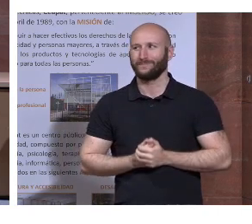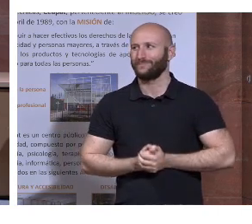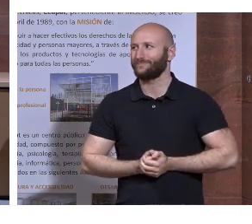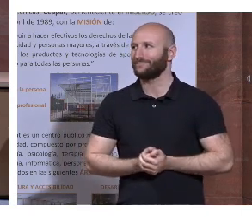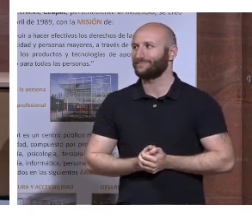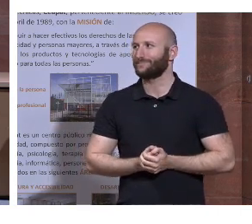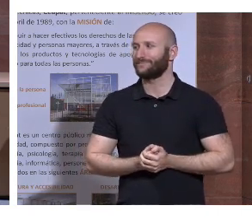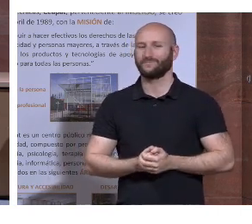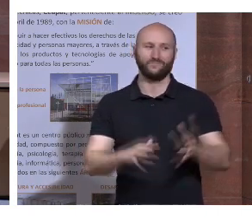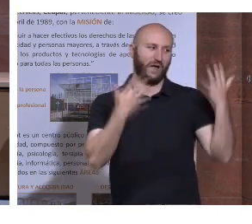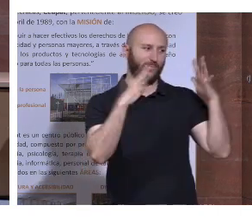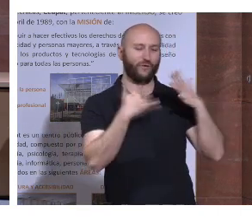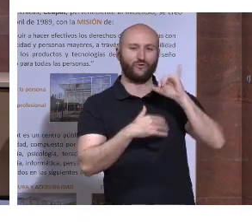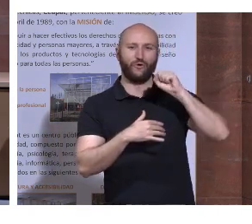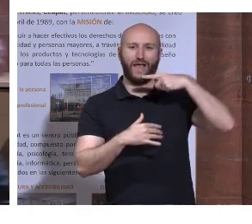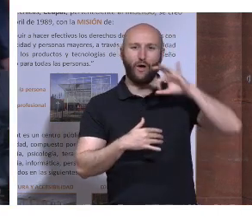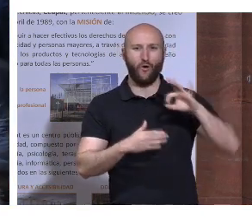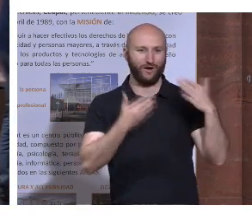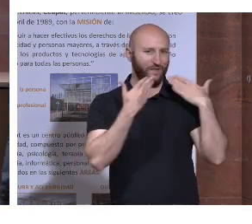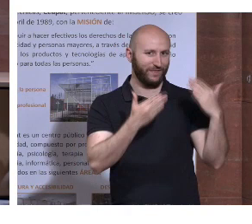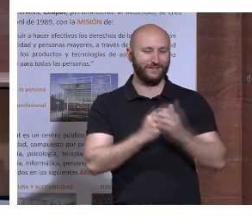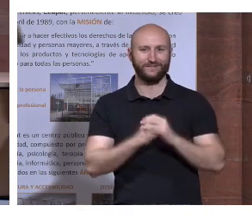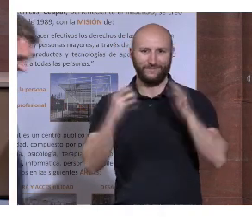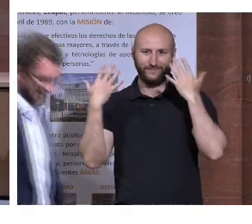Me lo quedo de recuerdo. Un fuerte aplauso para Yago. Gracias.